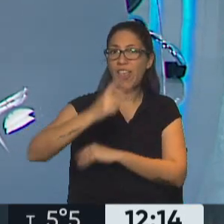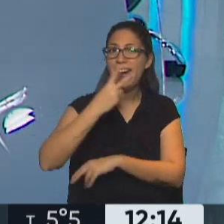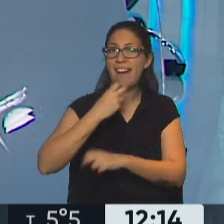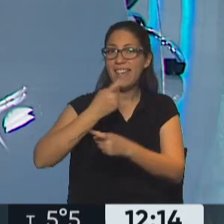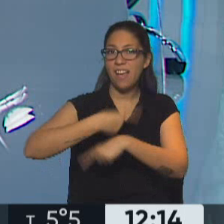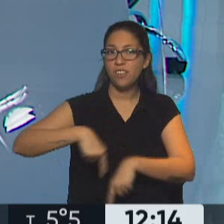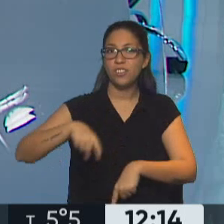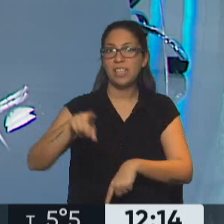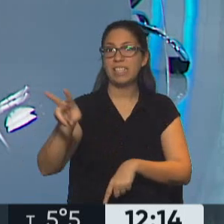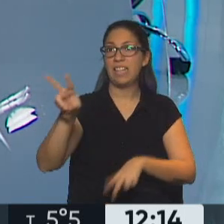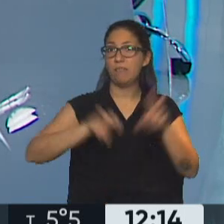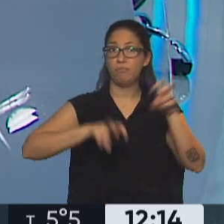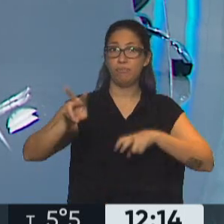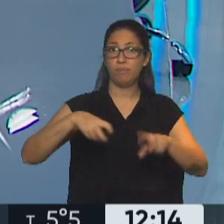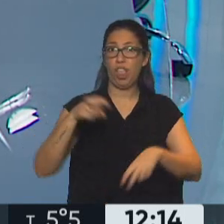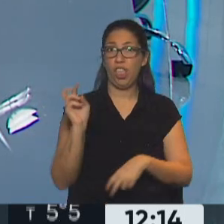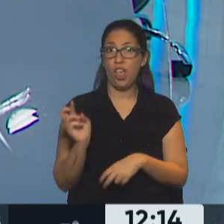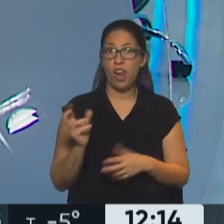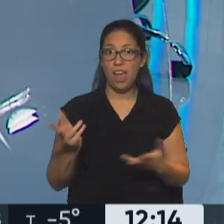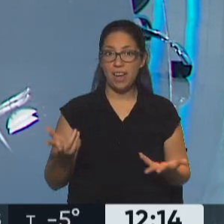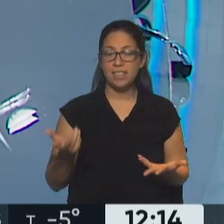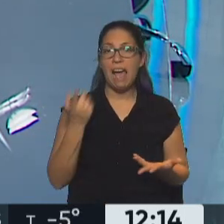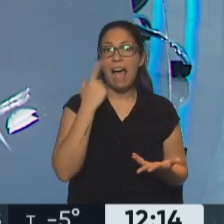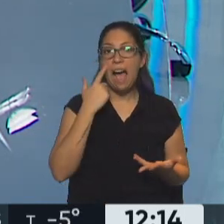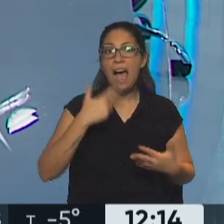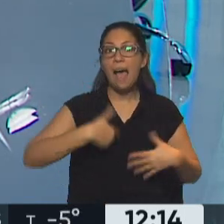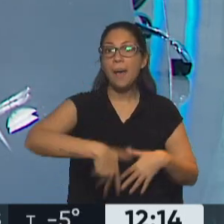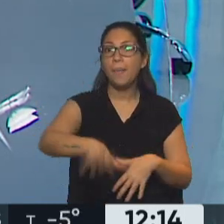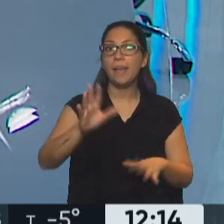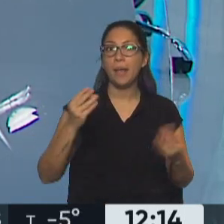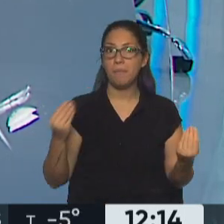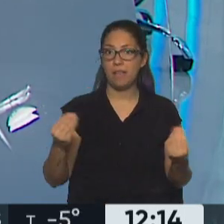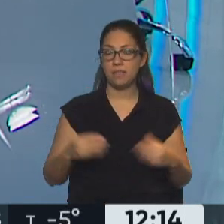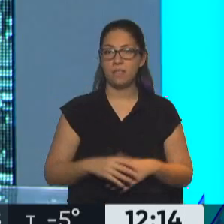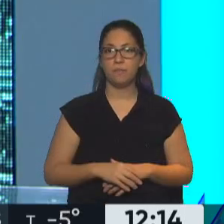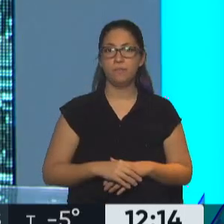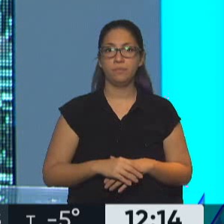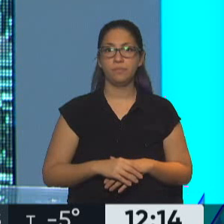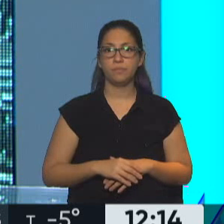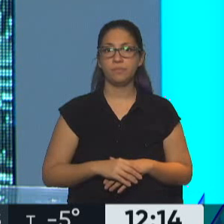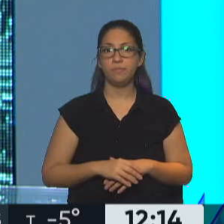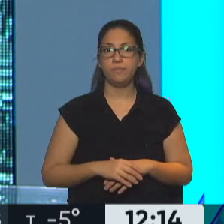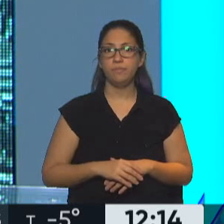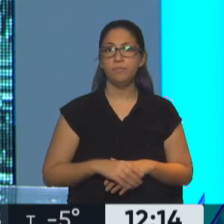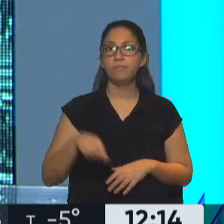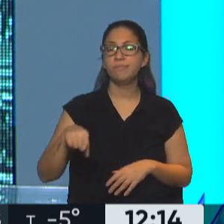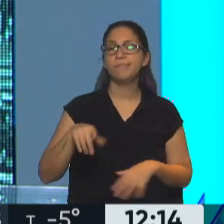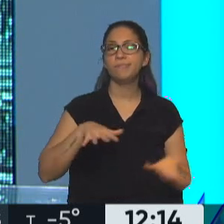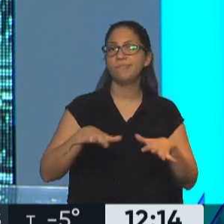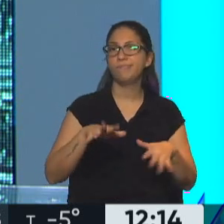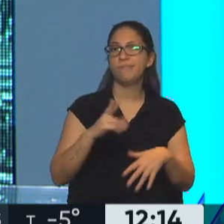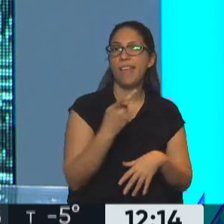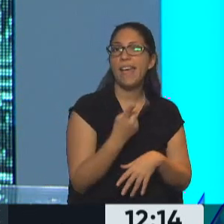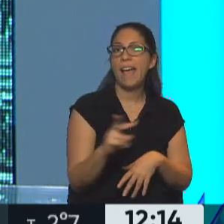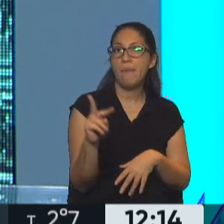de hacerse de dólares. Bueno, hay que ver si esa apuesta finalmente es efectiva. El tema es que estás en medio de una corrida cambiaria y estás en medio de